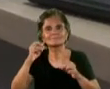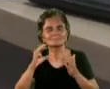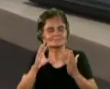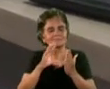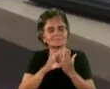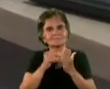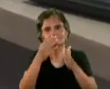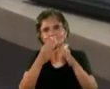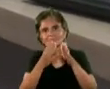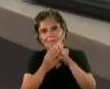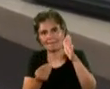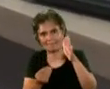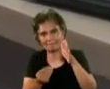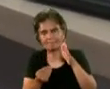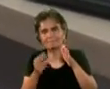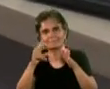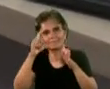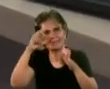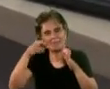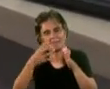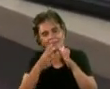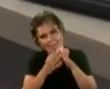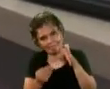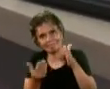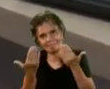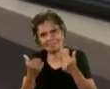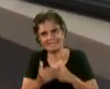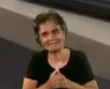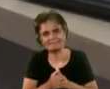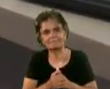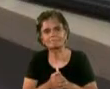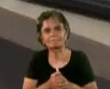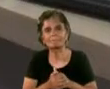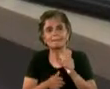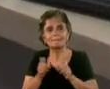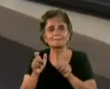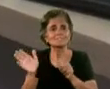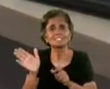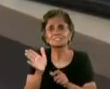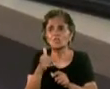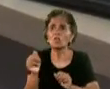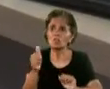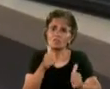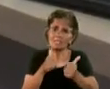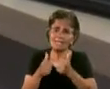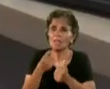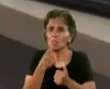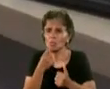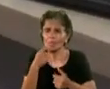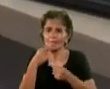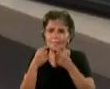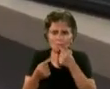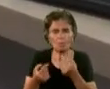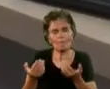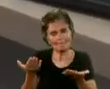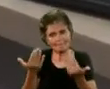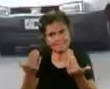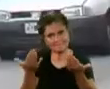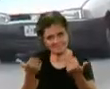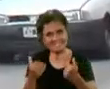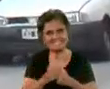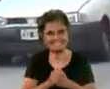Pero estamos acá para atenderlos a todos, sacarles todas las dudas y ya saben que los podemos